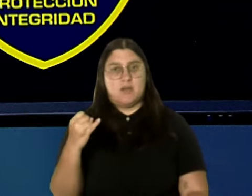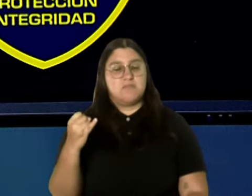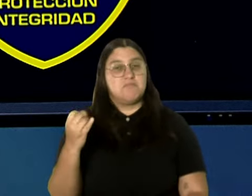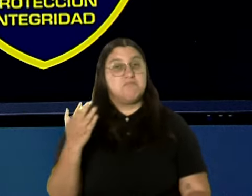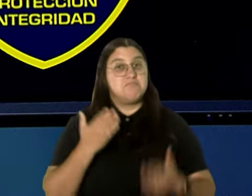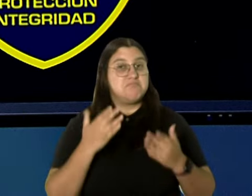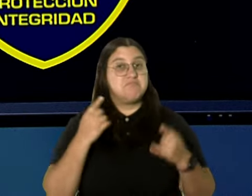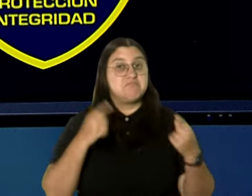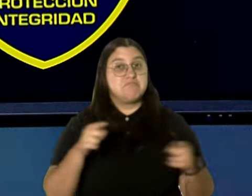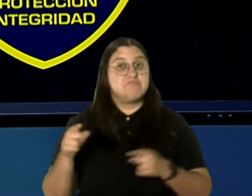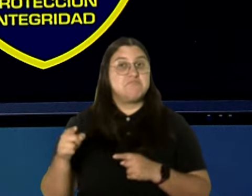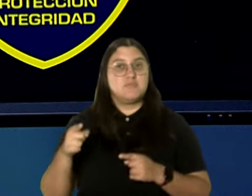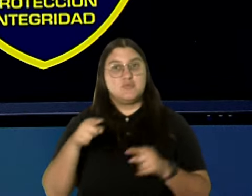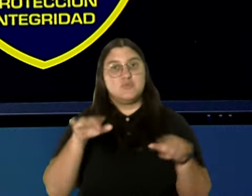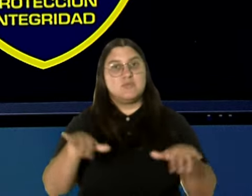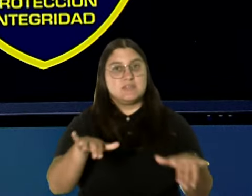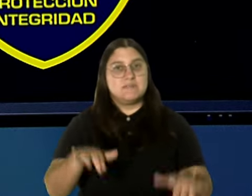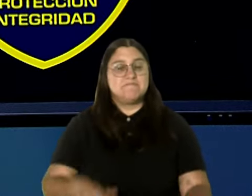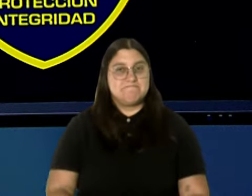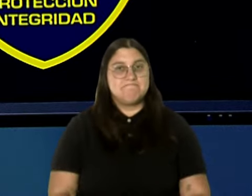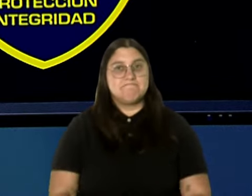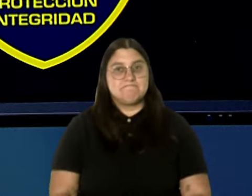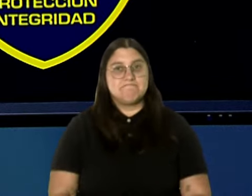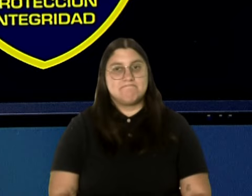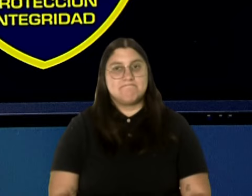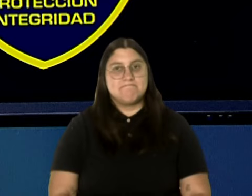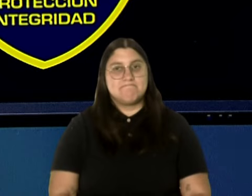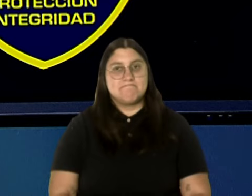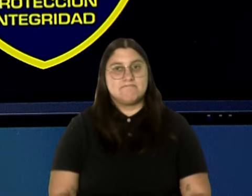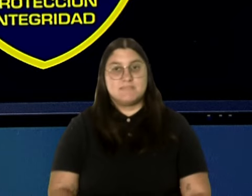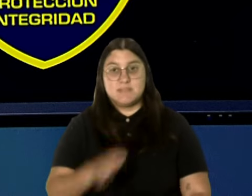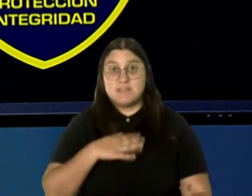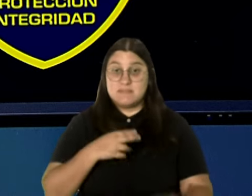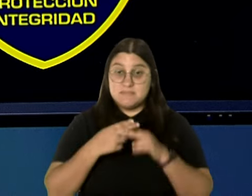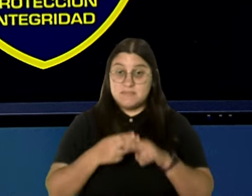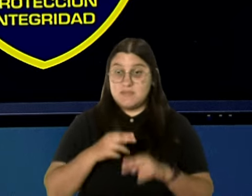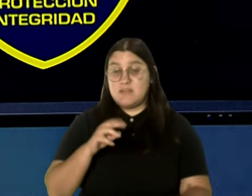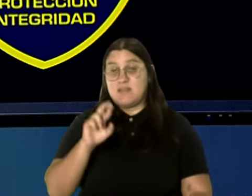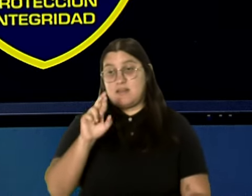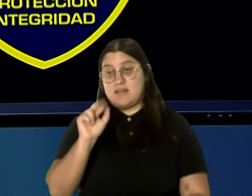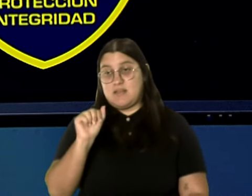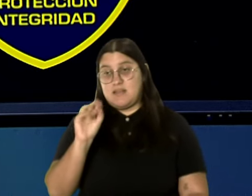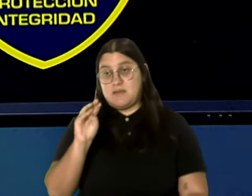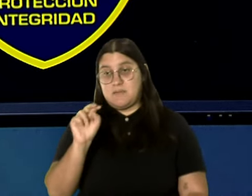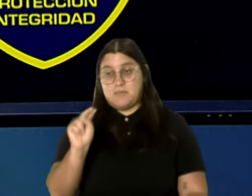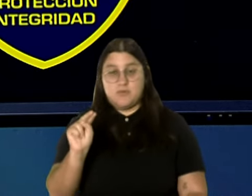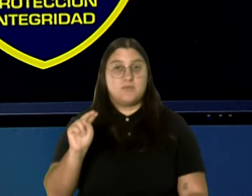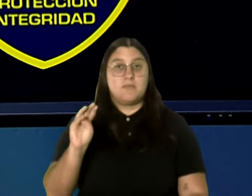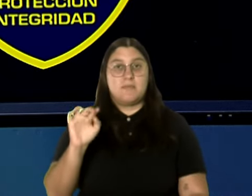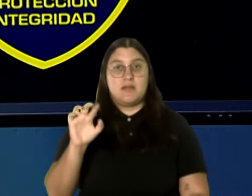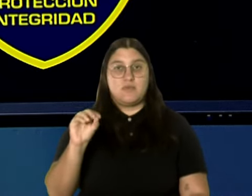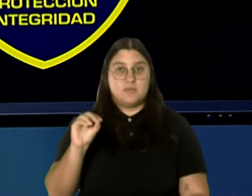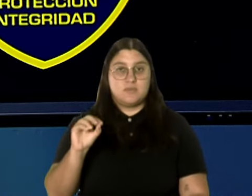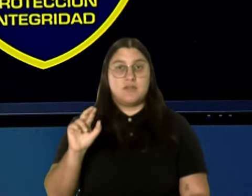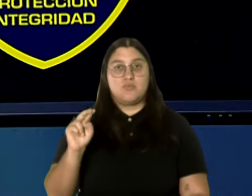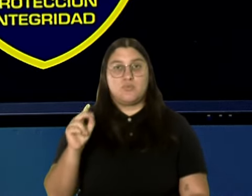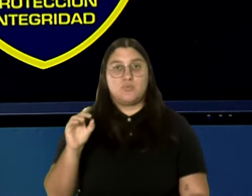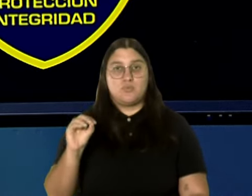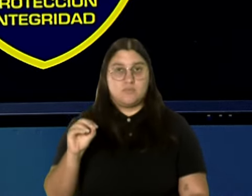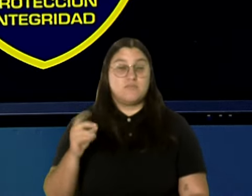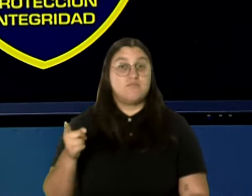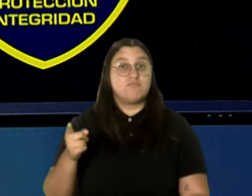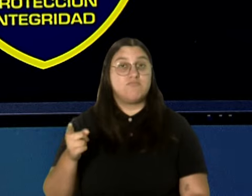ocurrido, ¿verdad?, lo que hiciste. Y menciona, mira, mi nombre es Ramón Marte Antonio, yo hice esto para tal fecha y me están